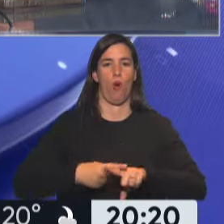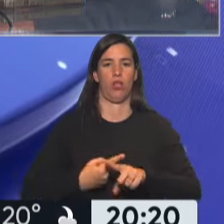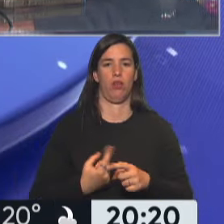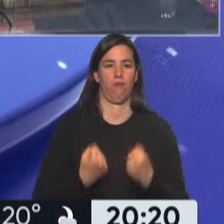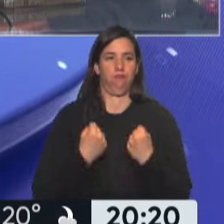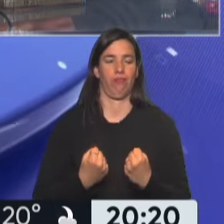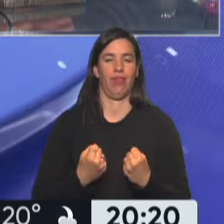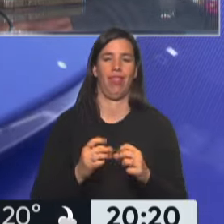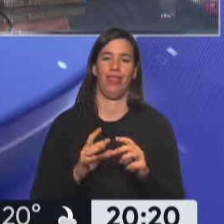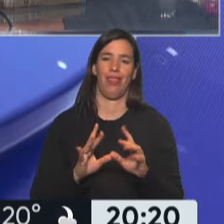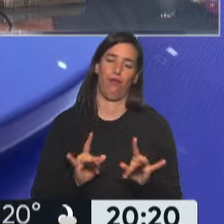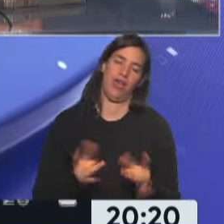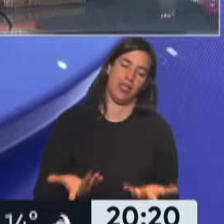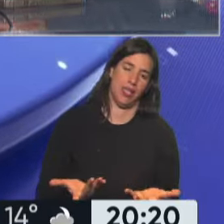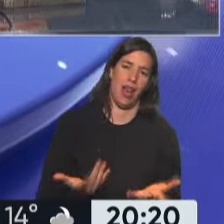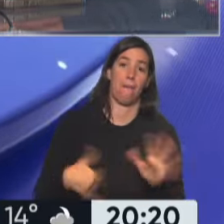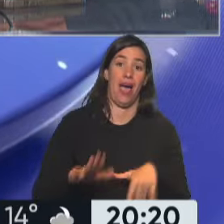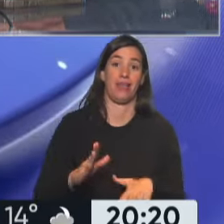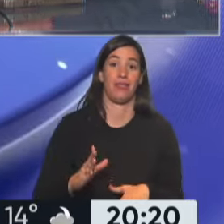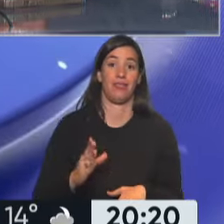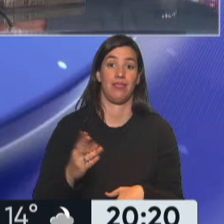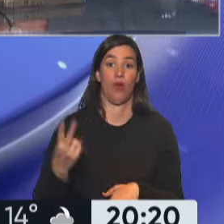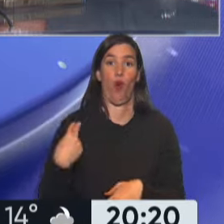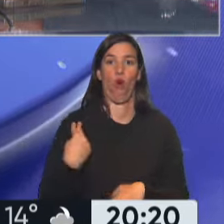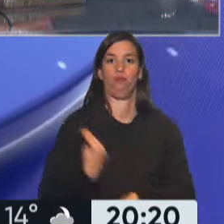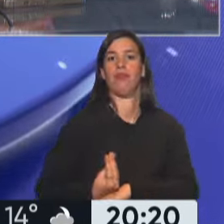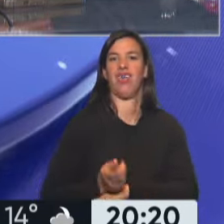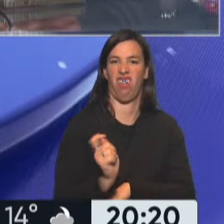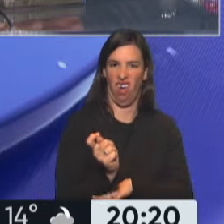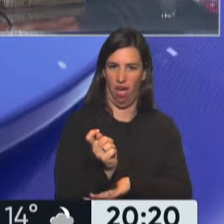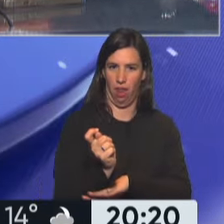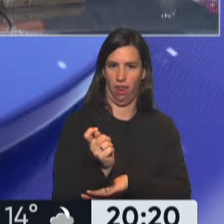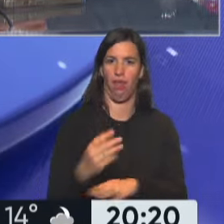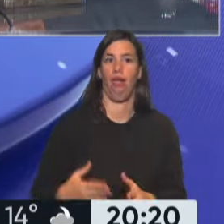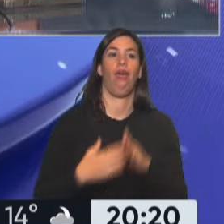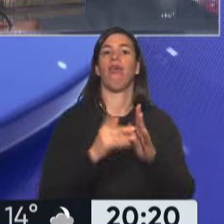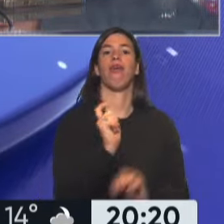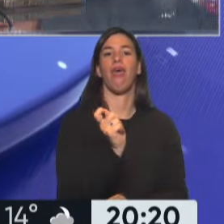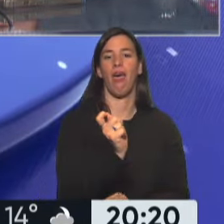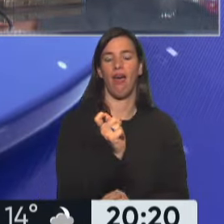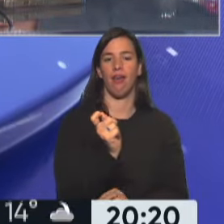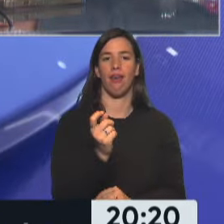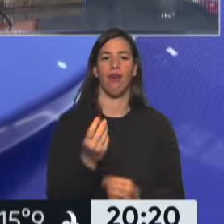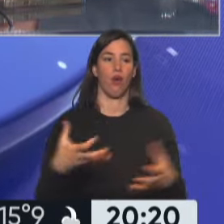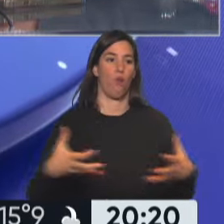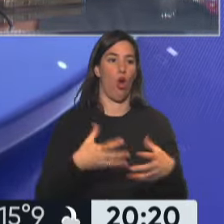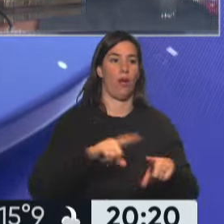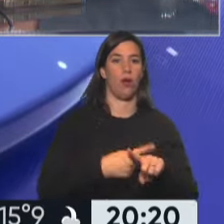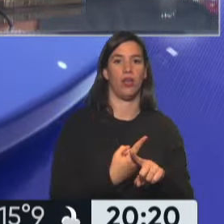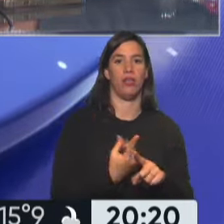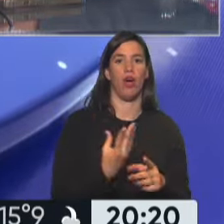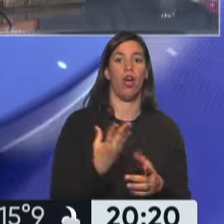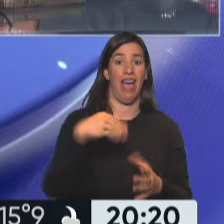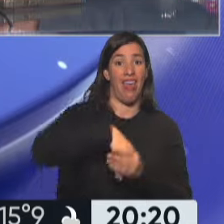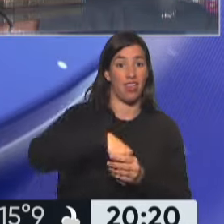complicado sobre todo desde la conducción no Cómo hacer para liderar un bloque que termina teniendo diputados